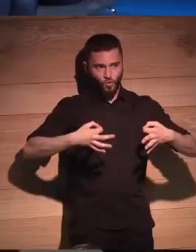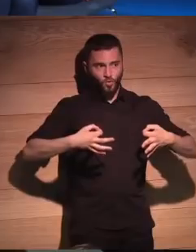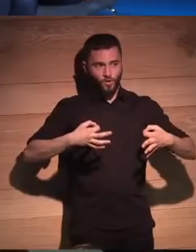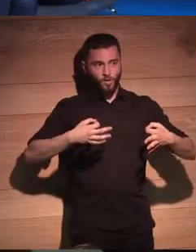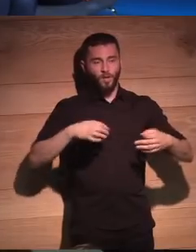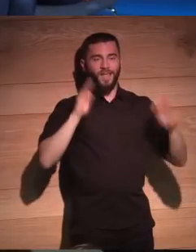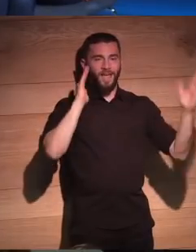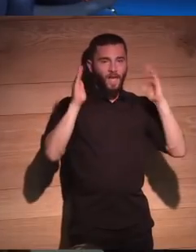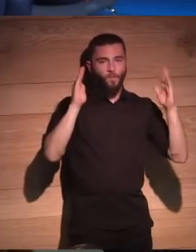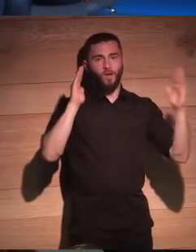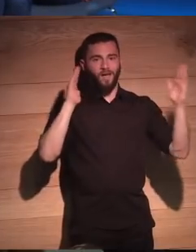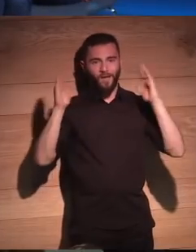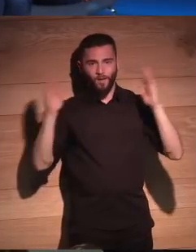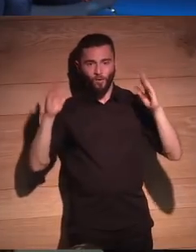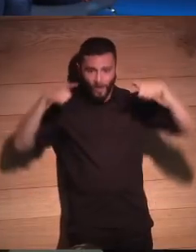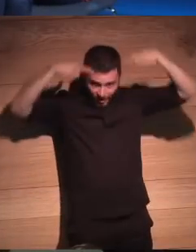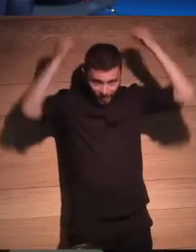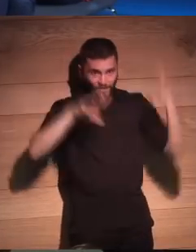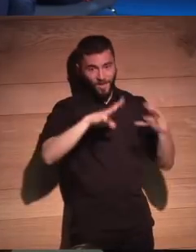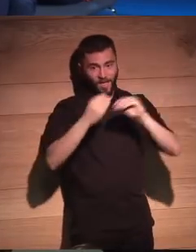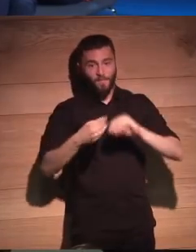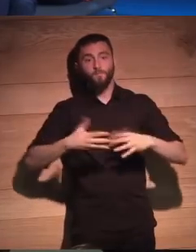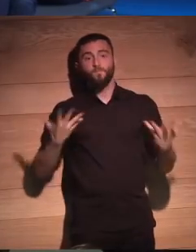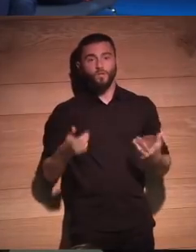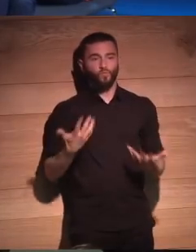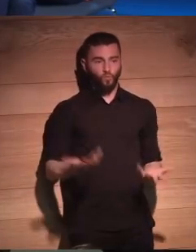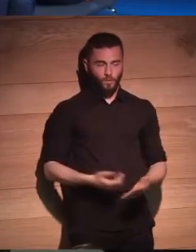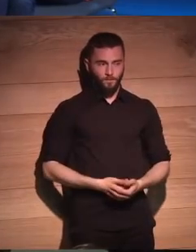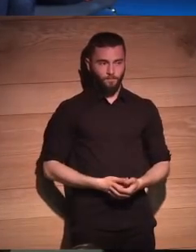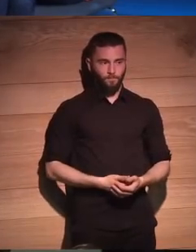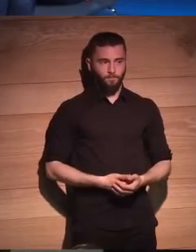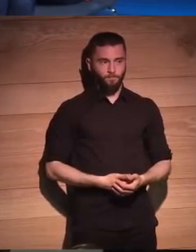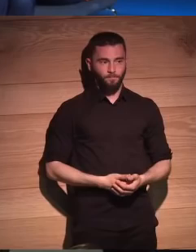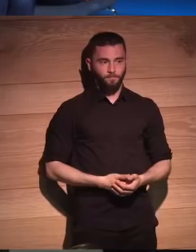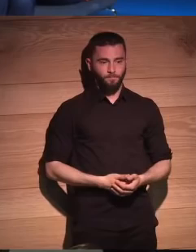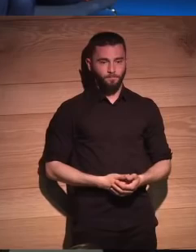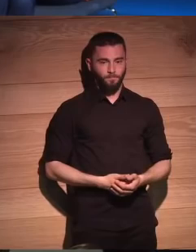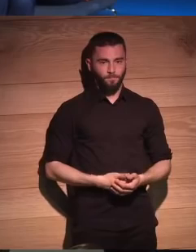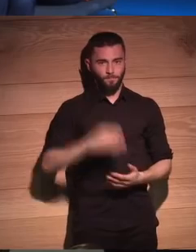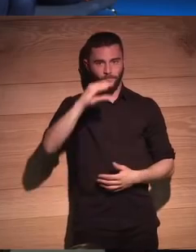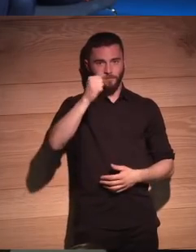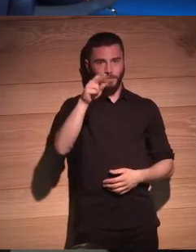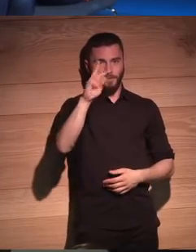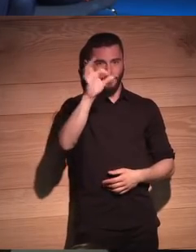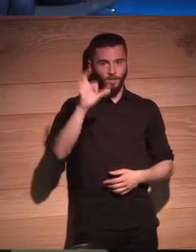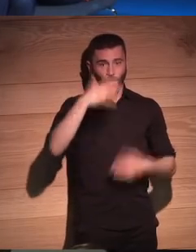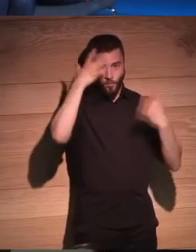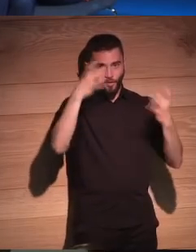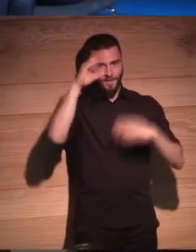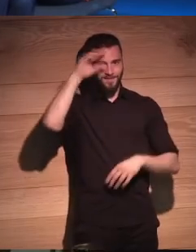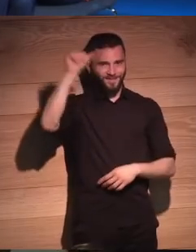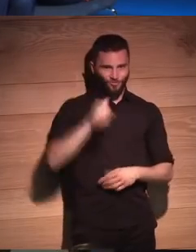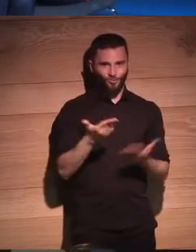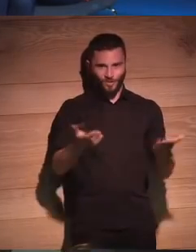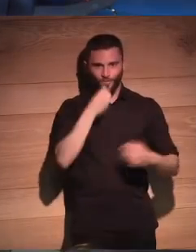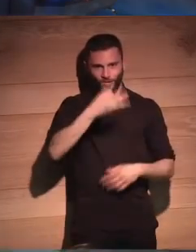a cada época qué Batman es el que más se adapta. Muy bien, Carlos, por fin. Dime. Por fin te escuchamos. Buenas tardes. Buenas tardes,